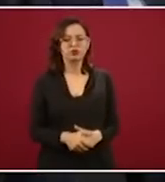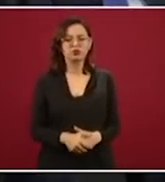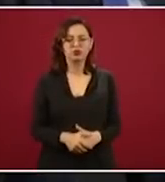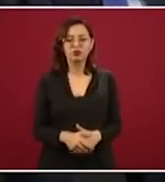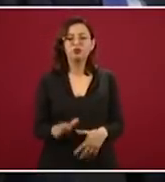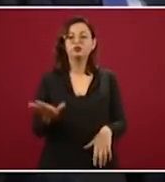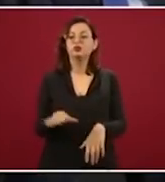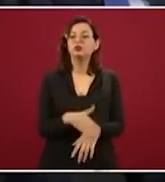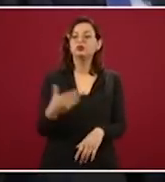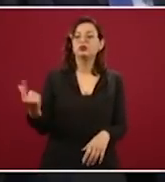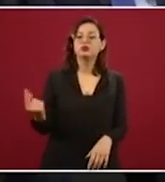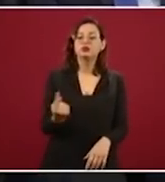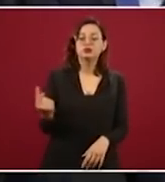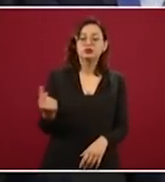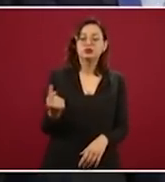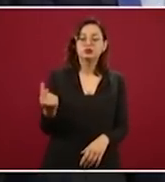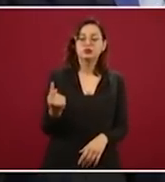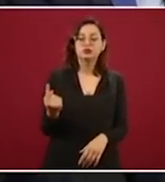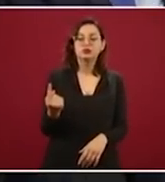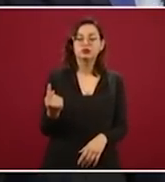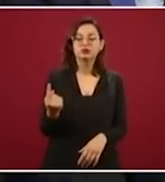Porque